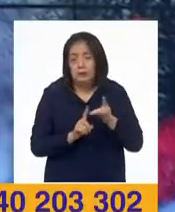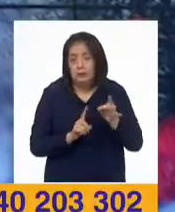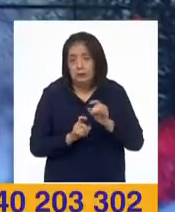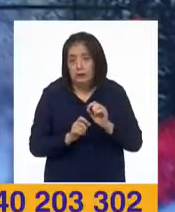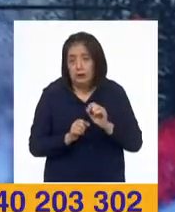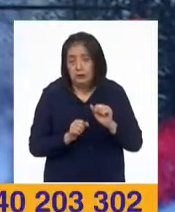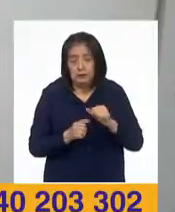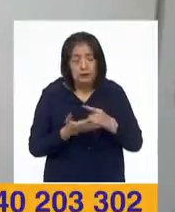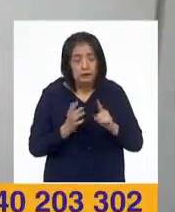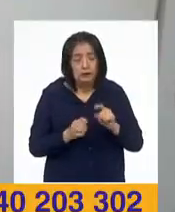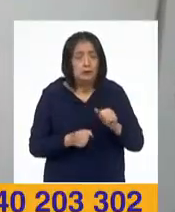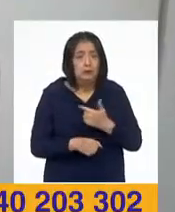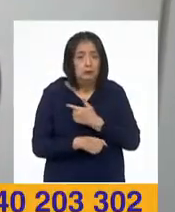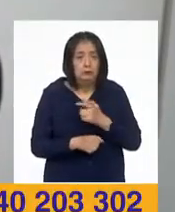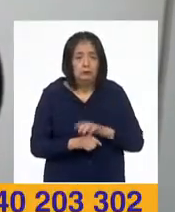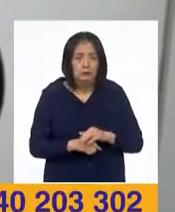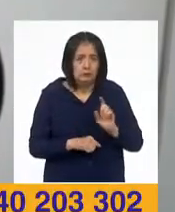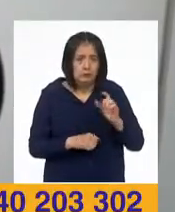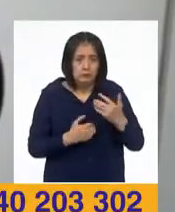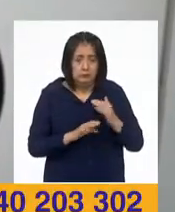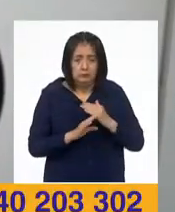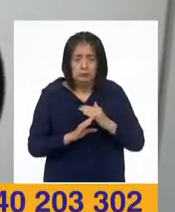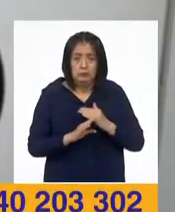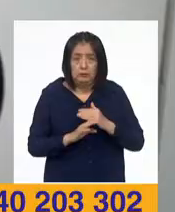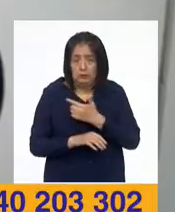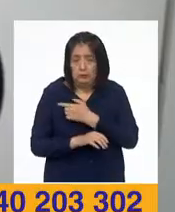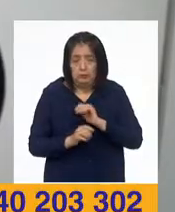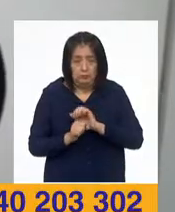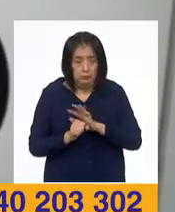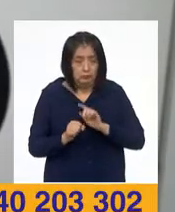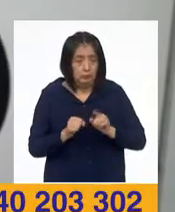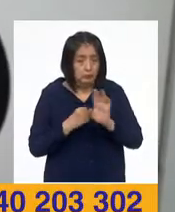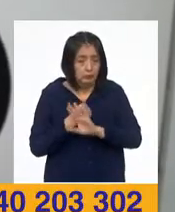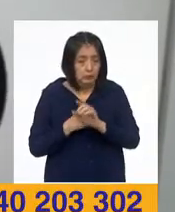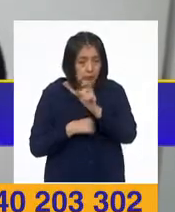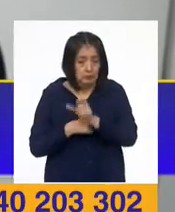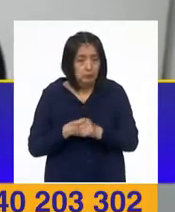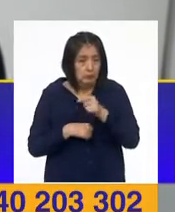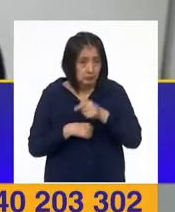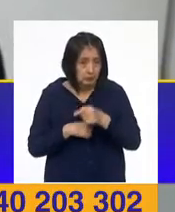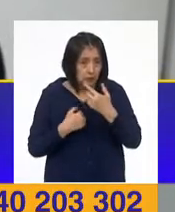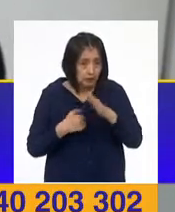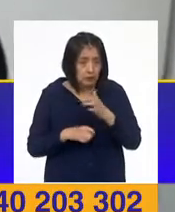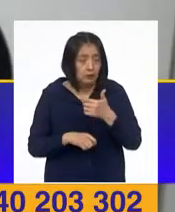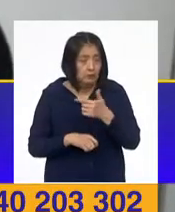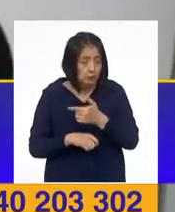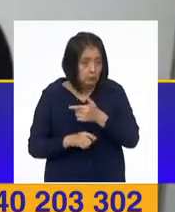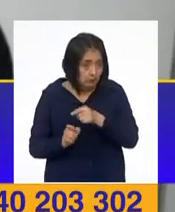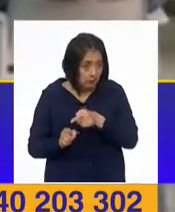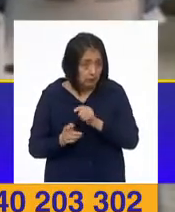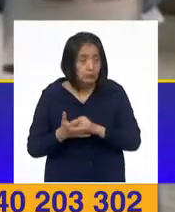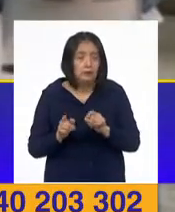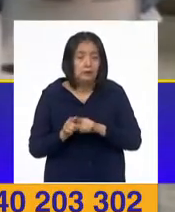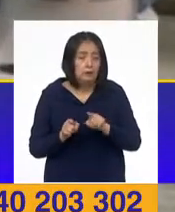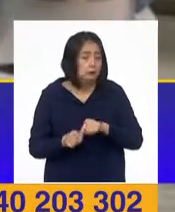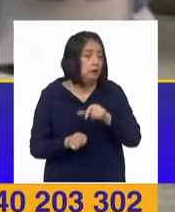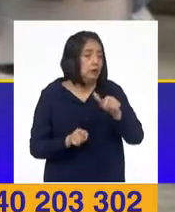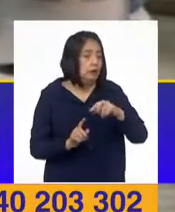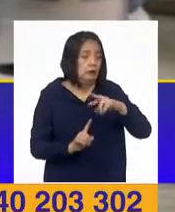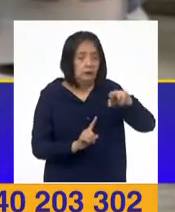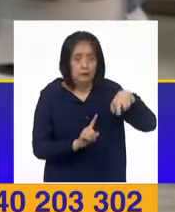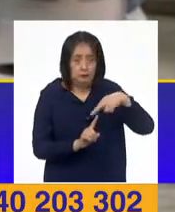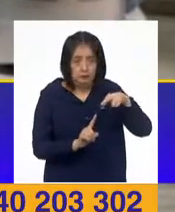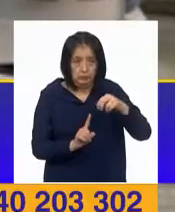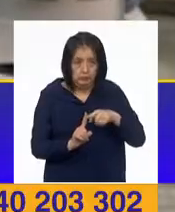Vamos a ver. Las vacunas contra el coronavirus no solo protegen a la persona que se le aplica, sino además a quienes lo